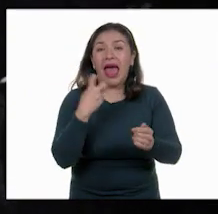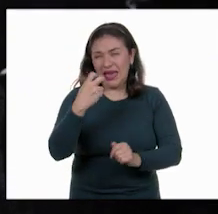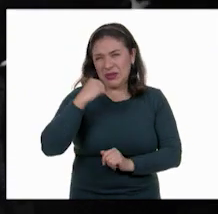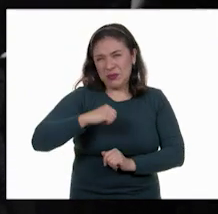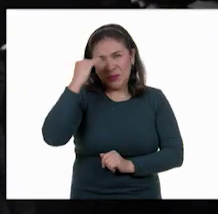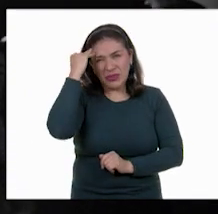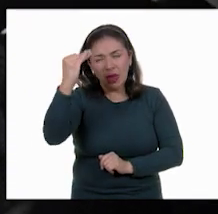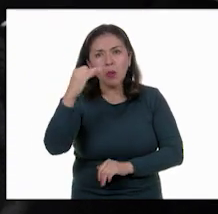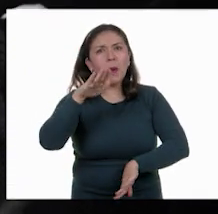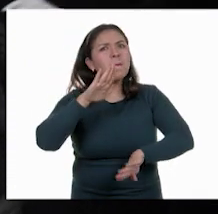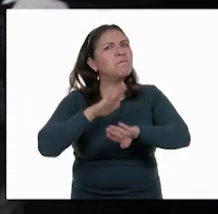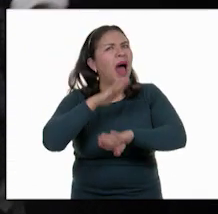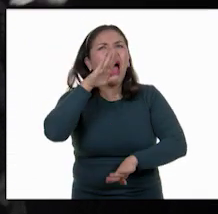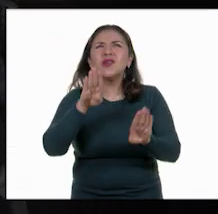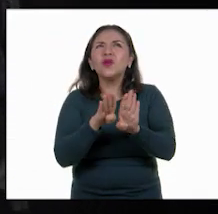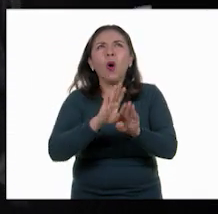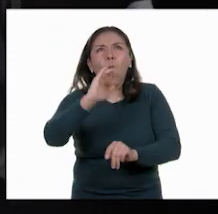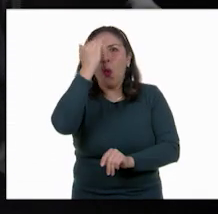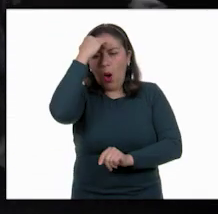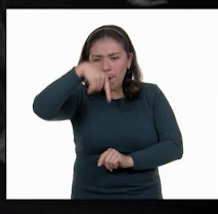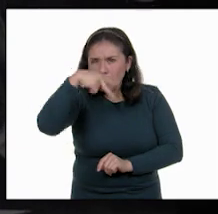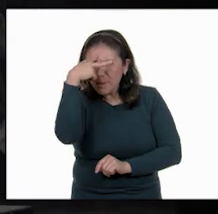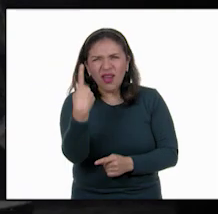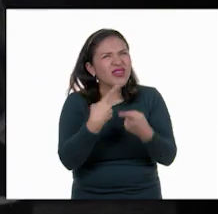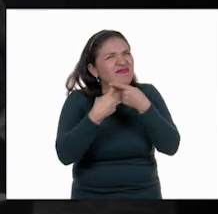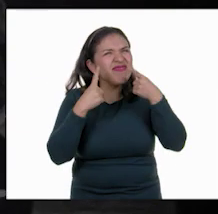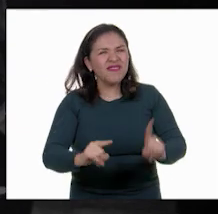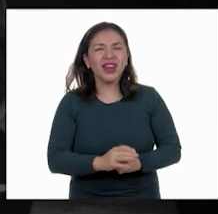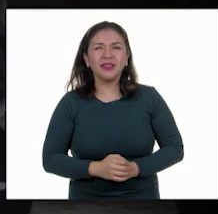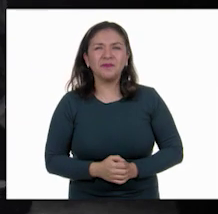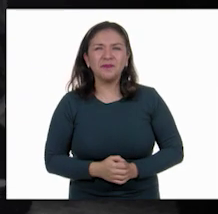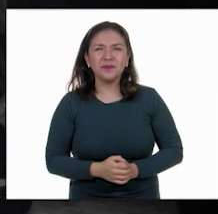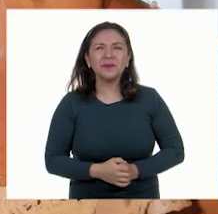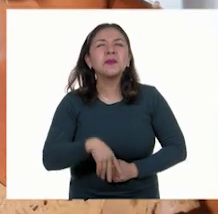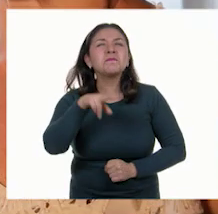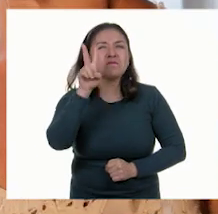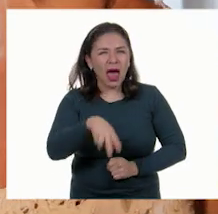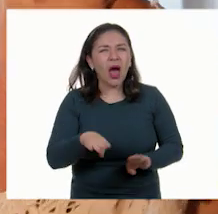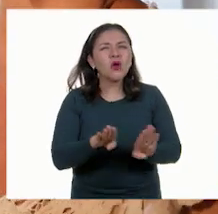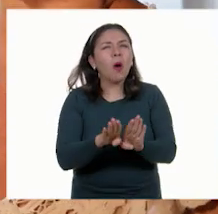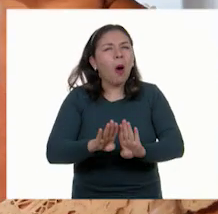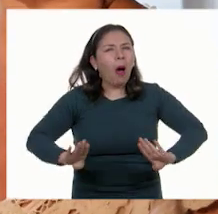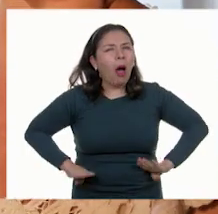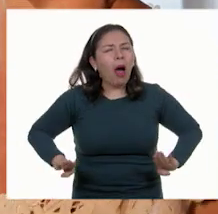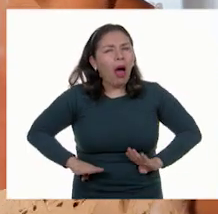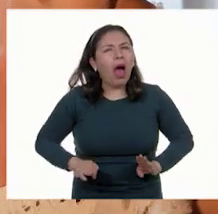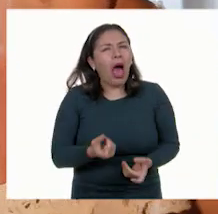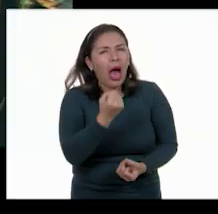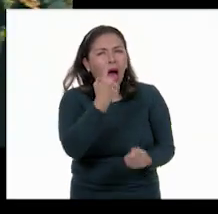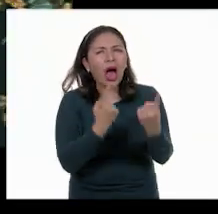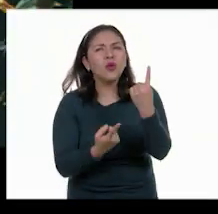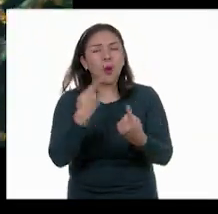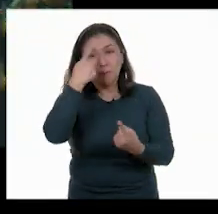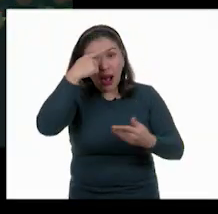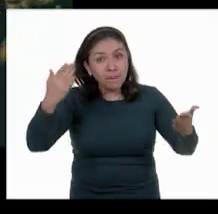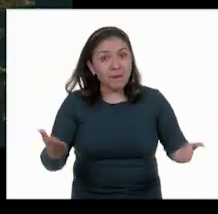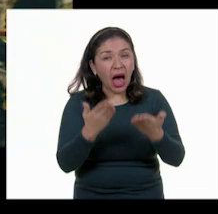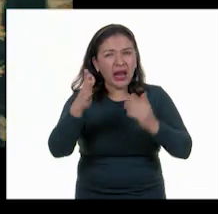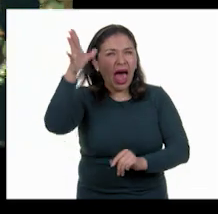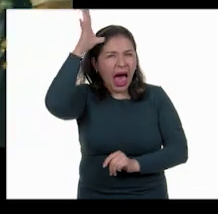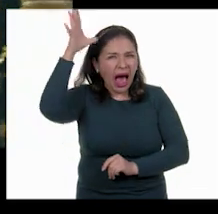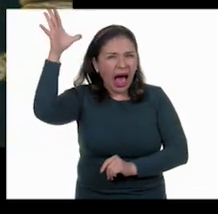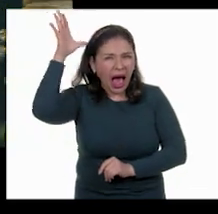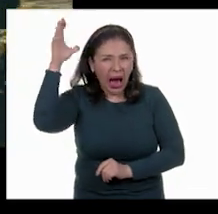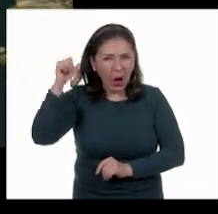aquella época iba mucho más allá de lo que se conocía en México. De hecho, algunas de las cuestiones de ballet